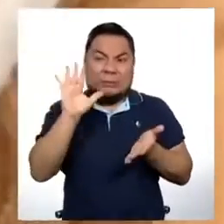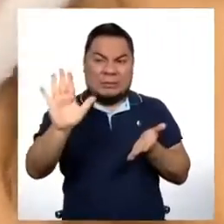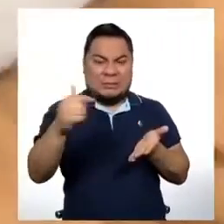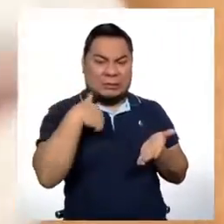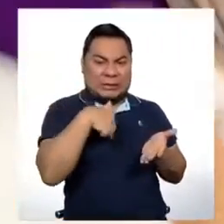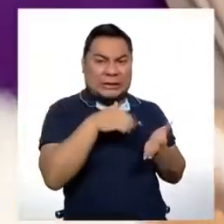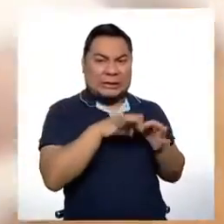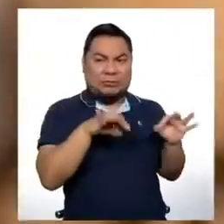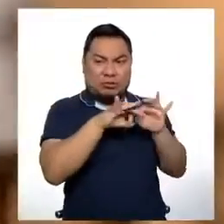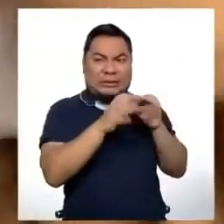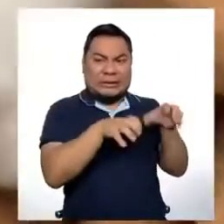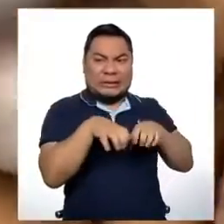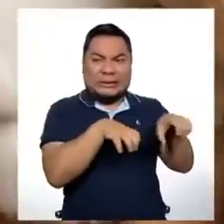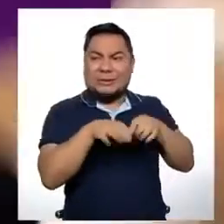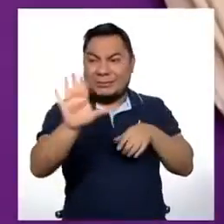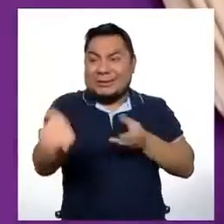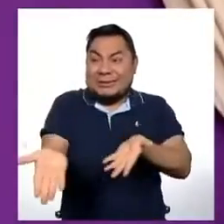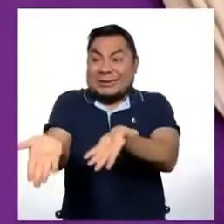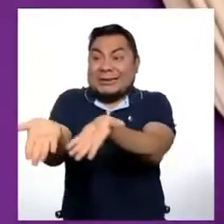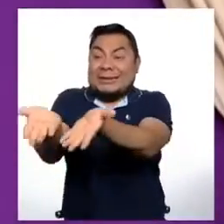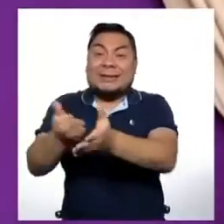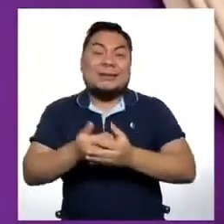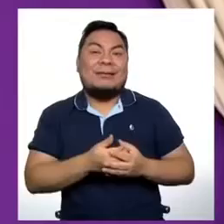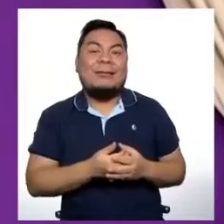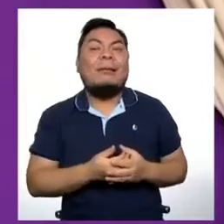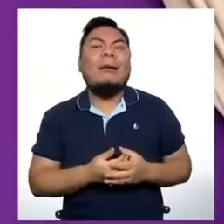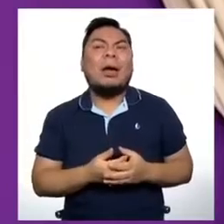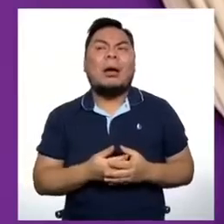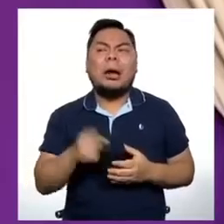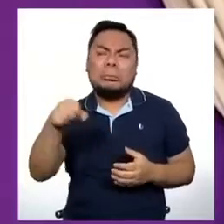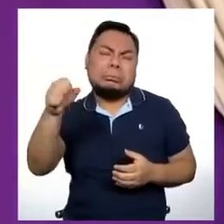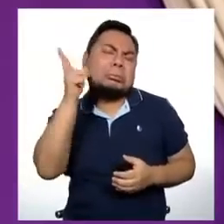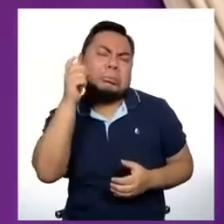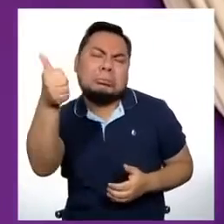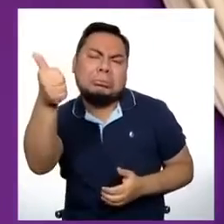importante? ¿Sí? ¡Ah, sí! ¡Te escucho